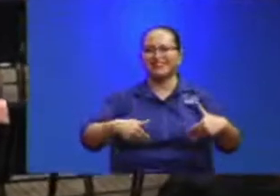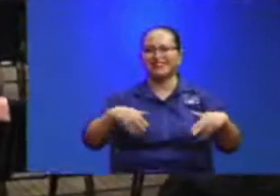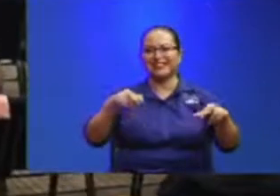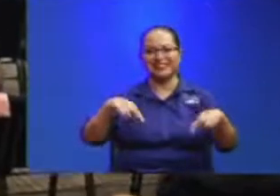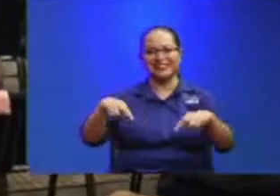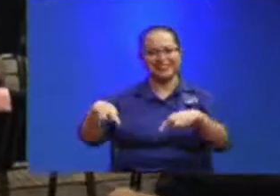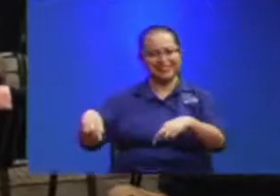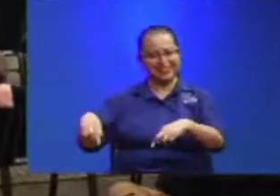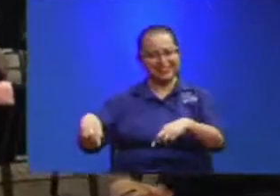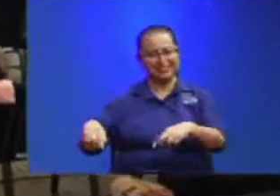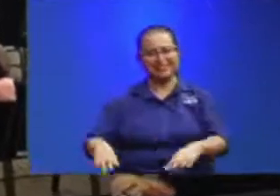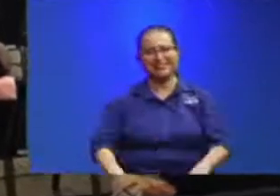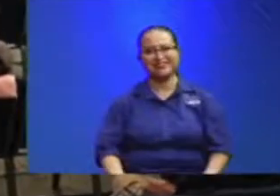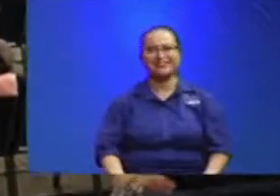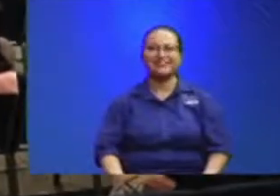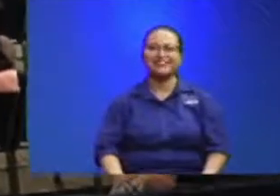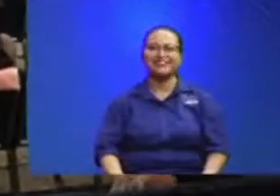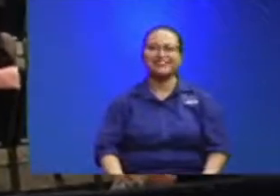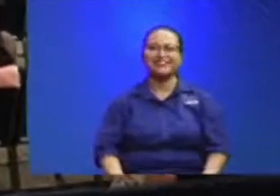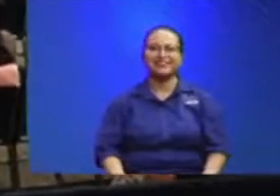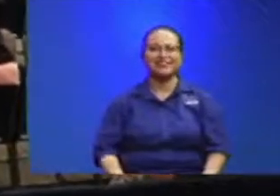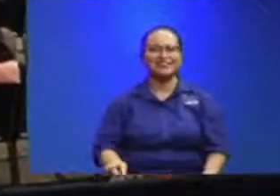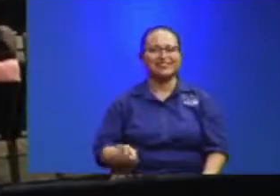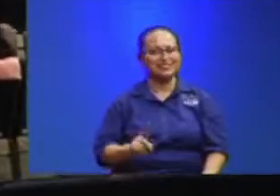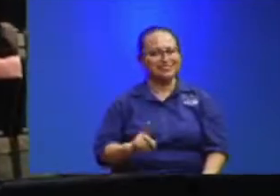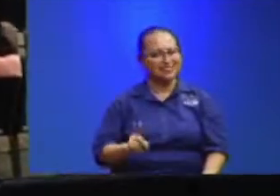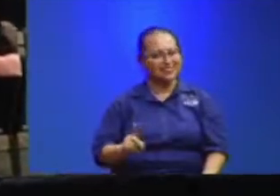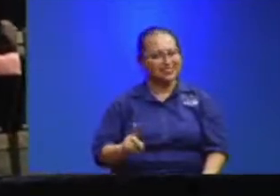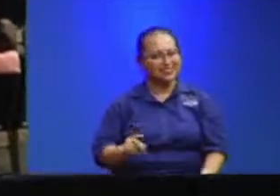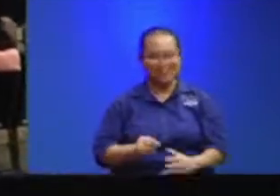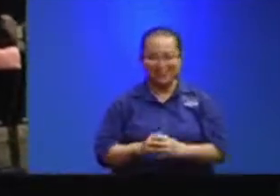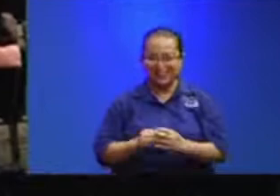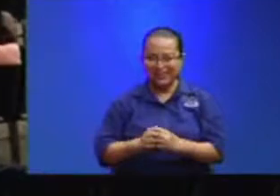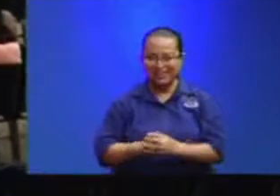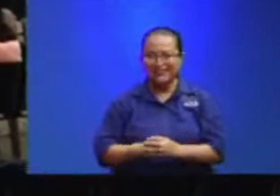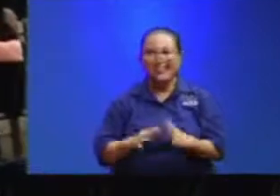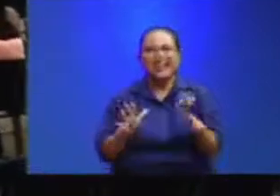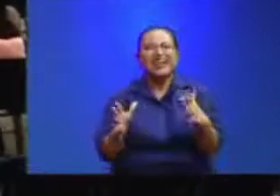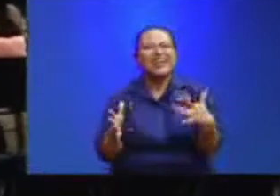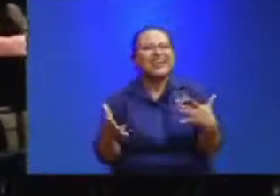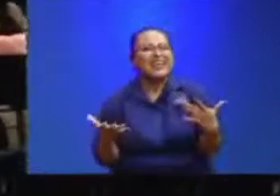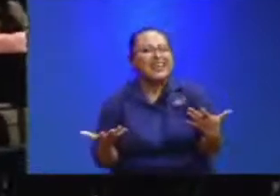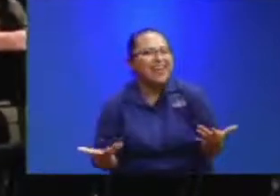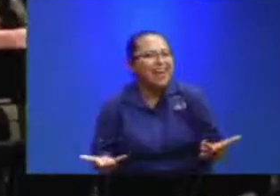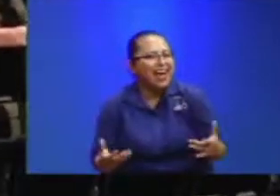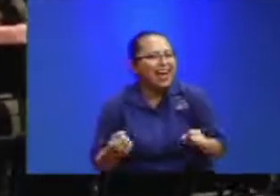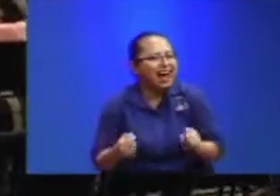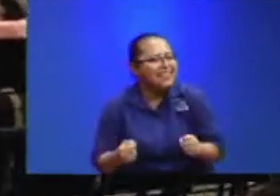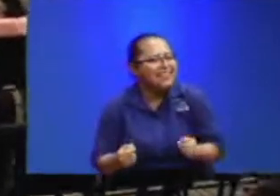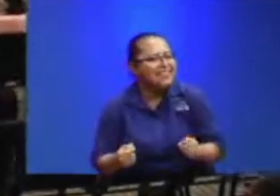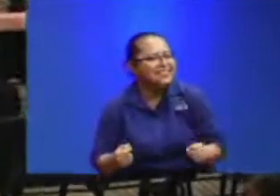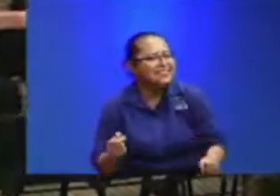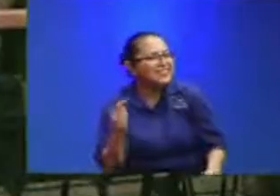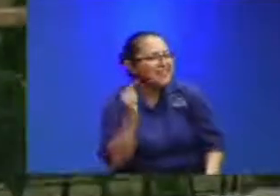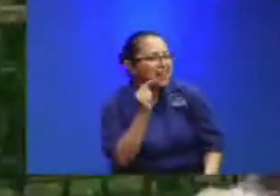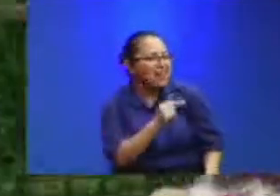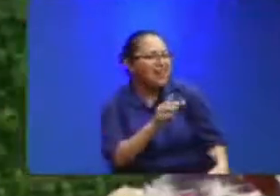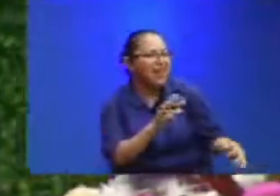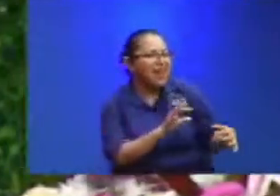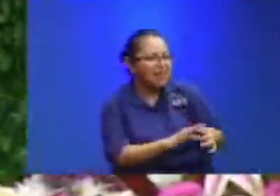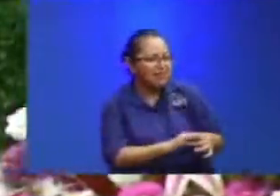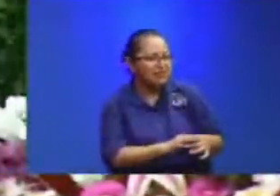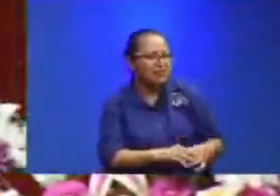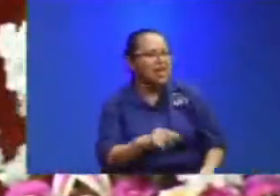no no se molestan o no qué estás haciendo ahí eso te va a hacer piedra de